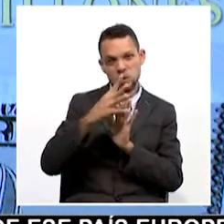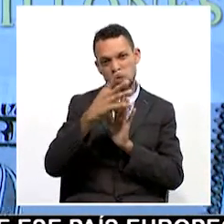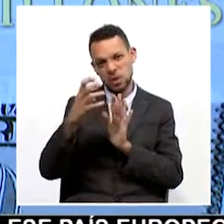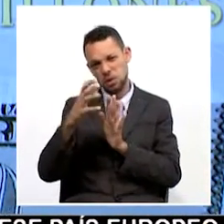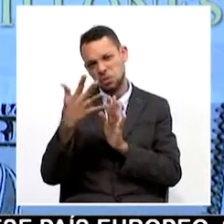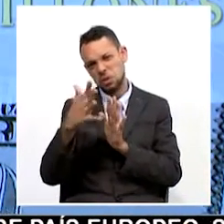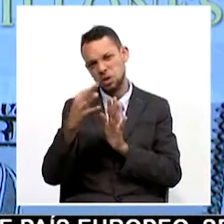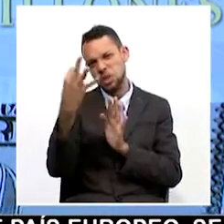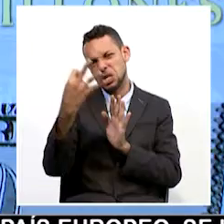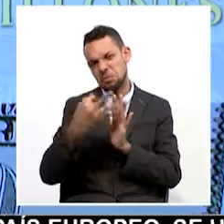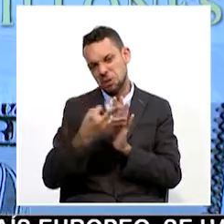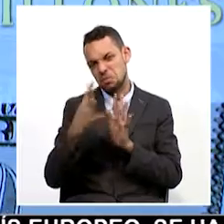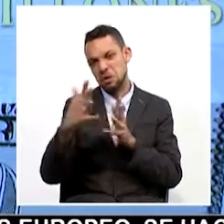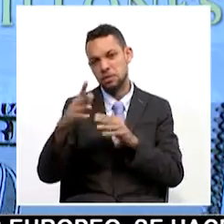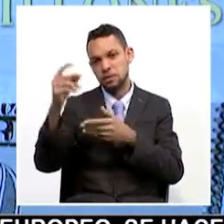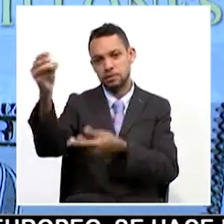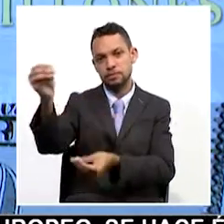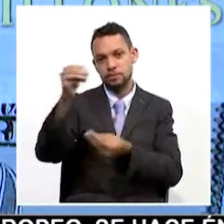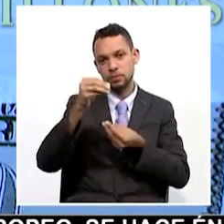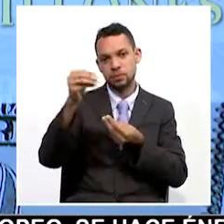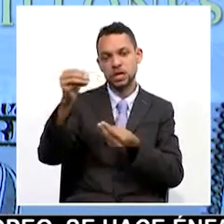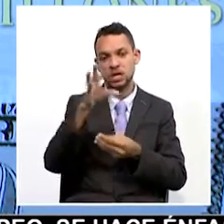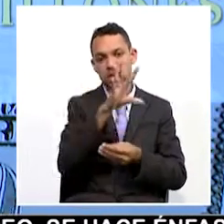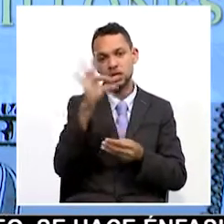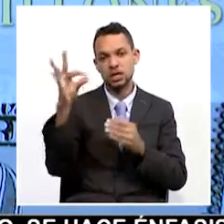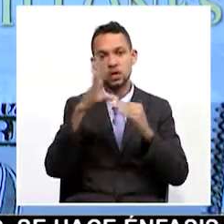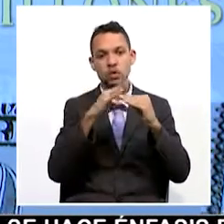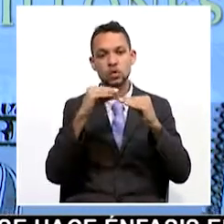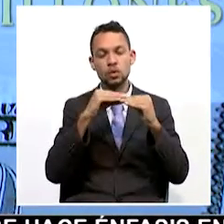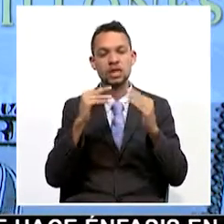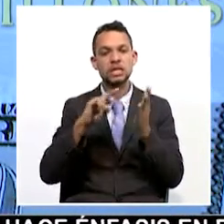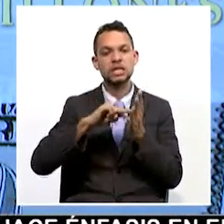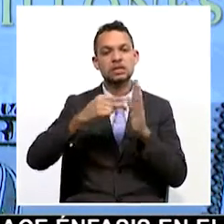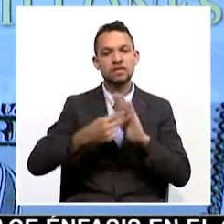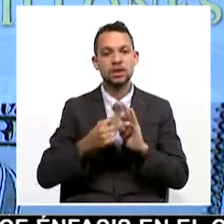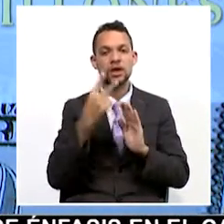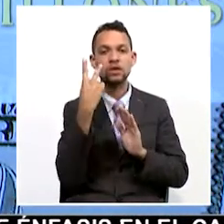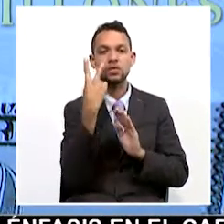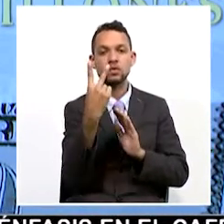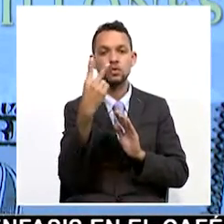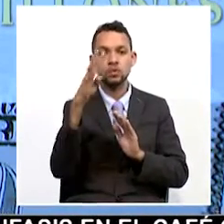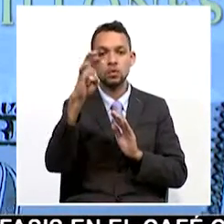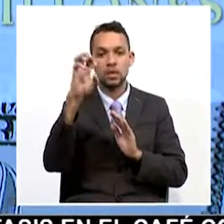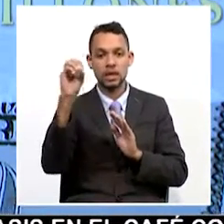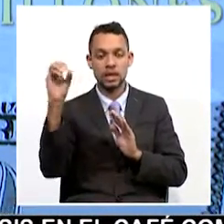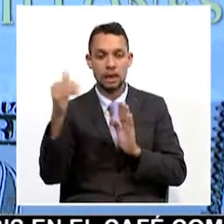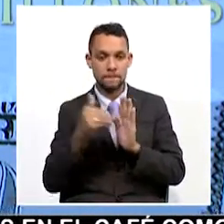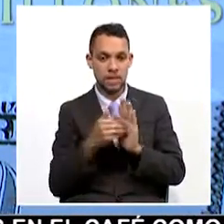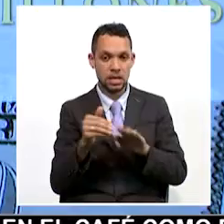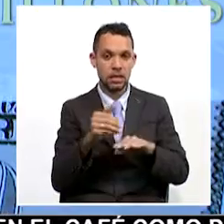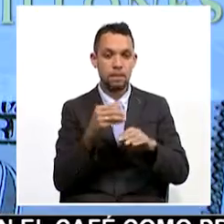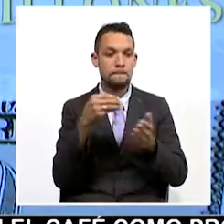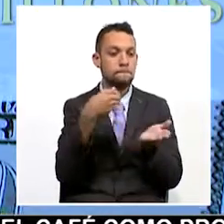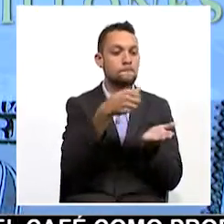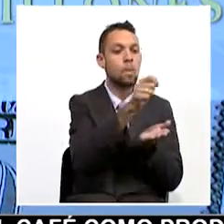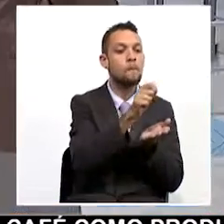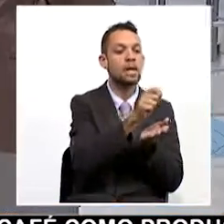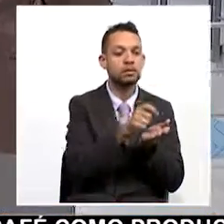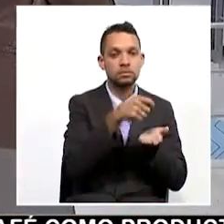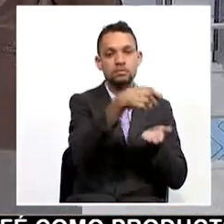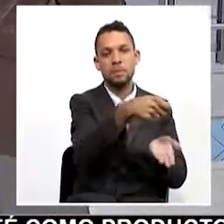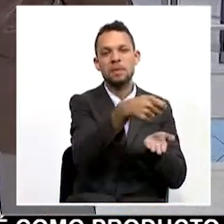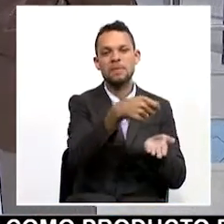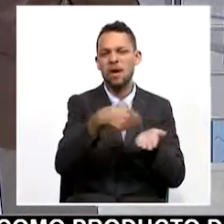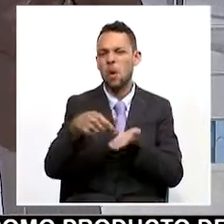hoy, si a un colombiano le mandan 100 dólares son 295 mil pesos, que en estos momentos los está invirtiendo, ¿en qué? A